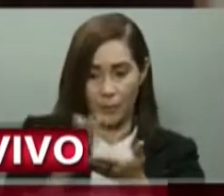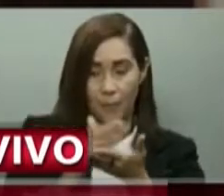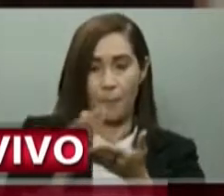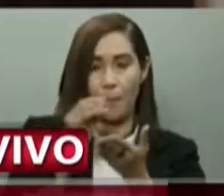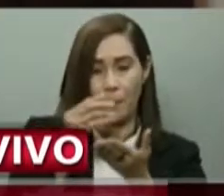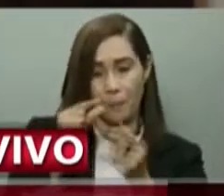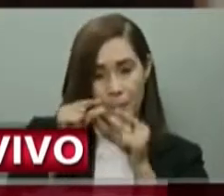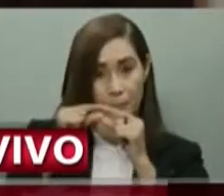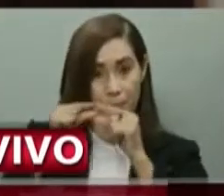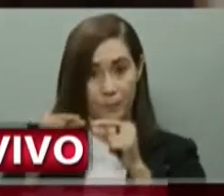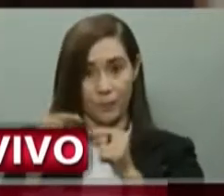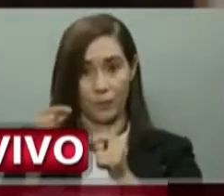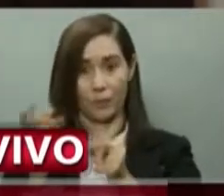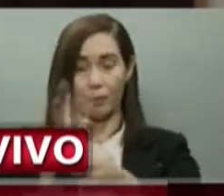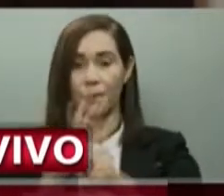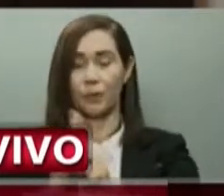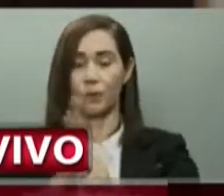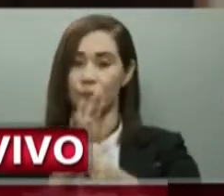COVID-19.